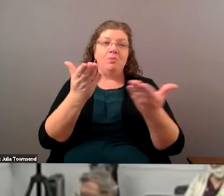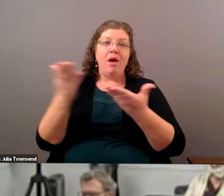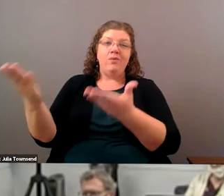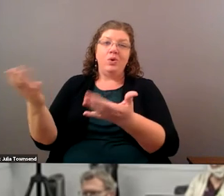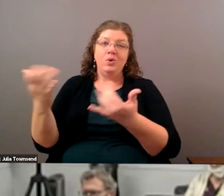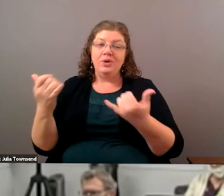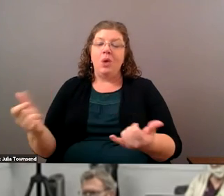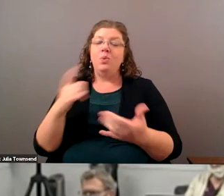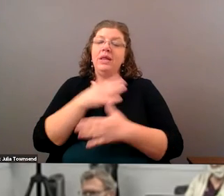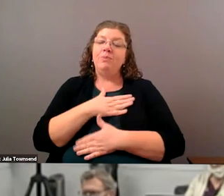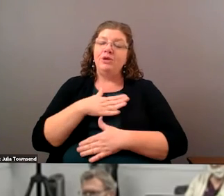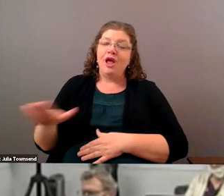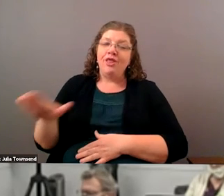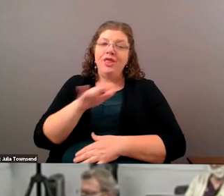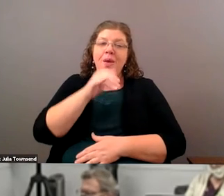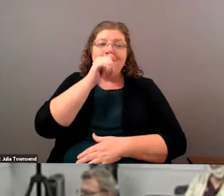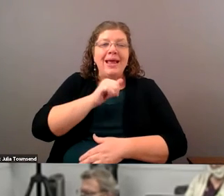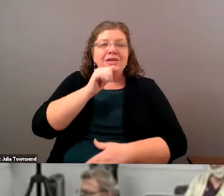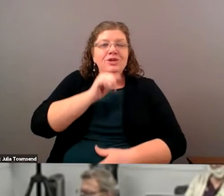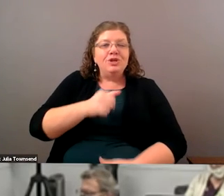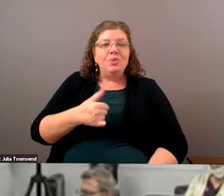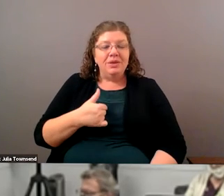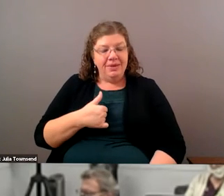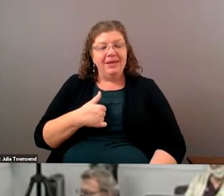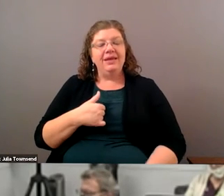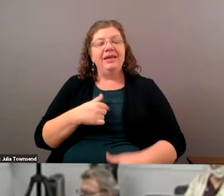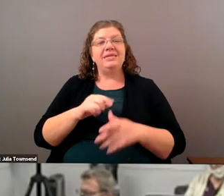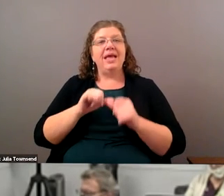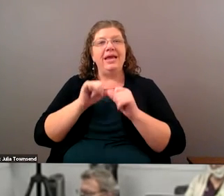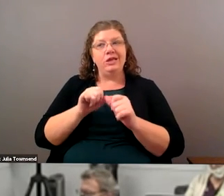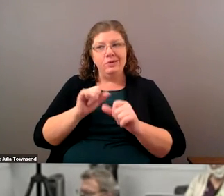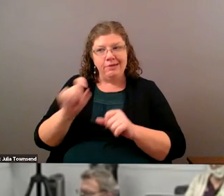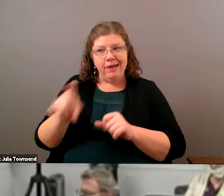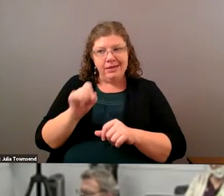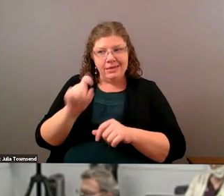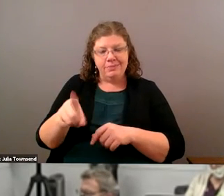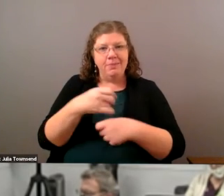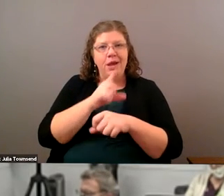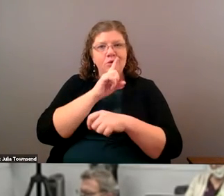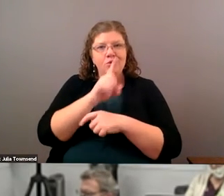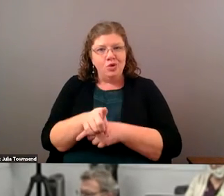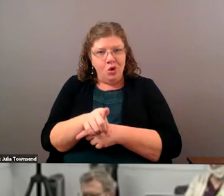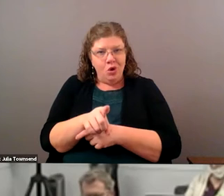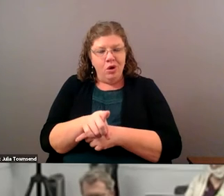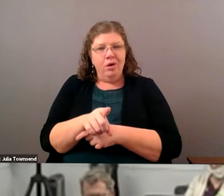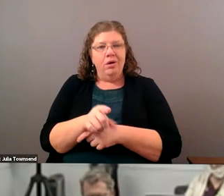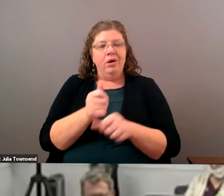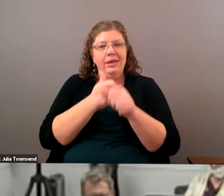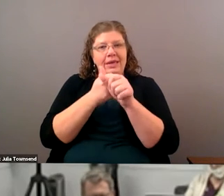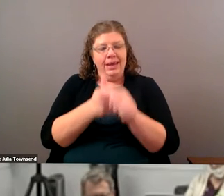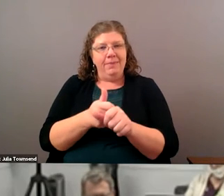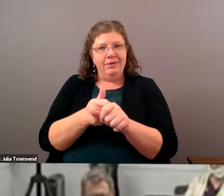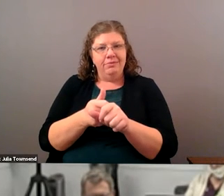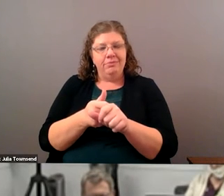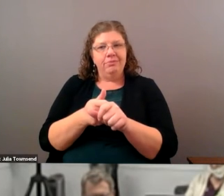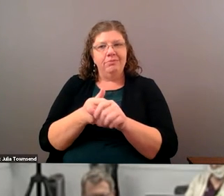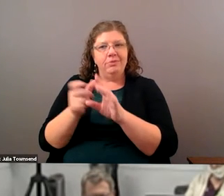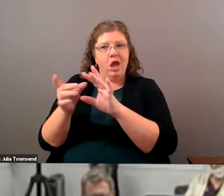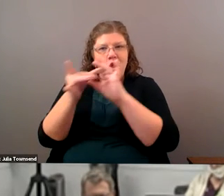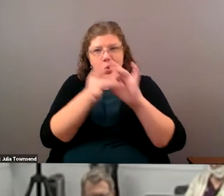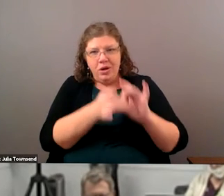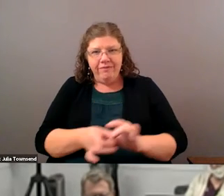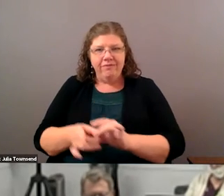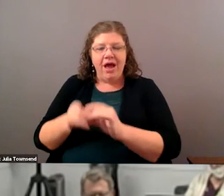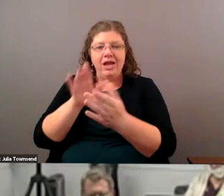su paciencia conforme nosotros continuamos construyendo y manteniendo este enfoque en el